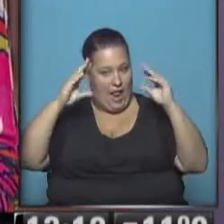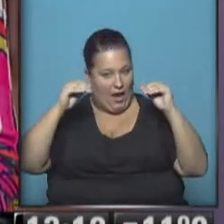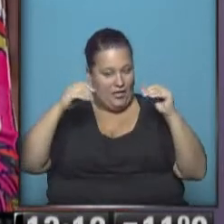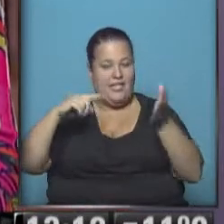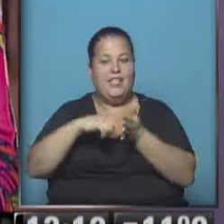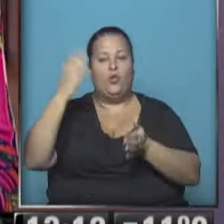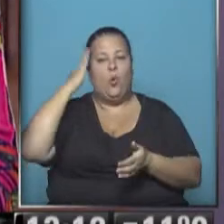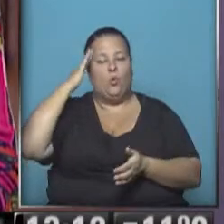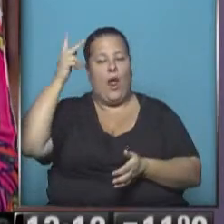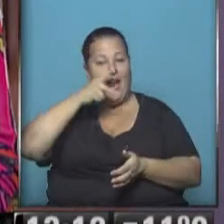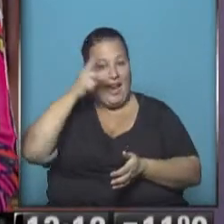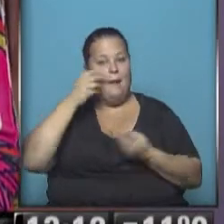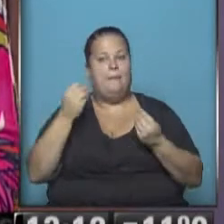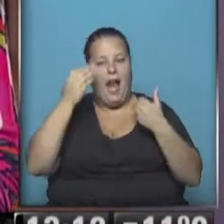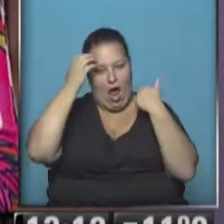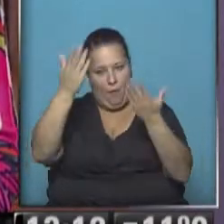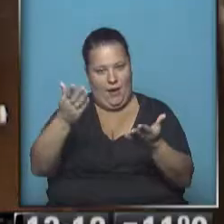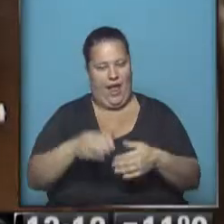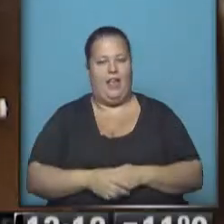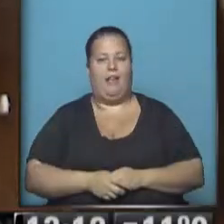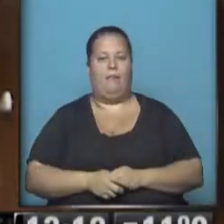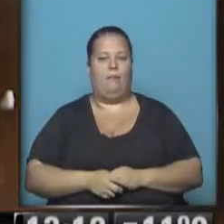en el Centro Cultural Kirchner para rendirle tributo.